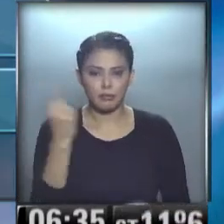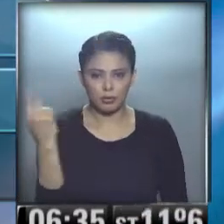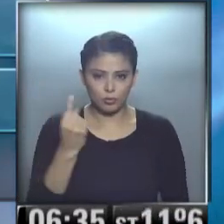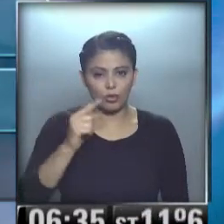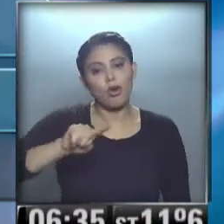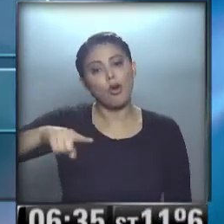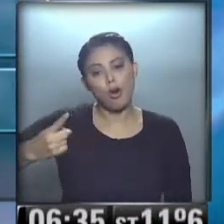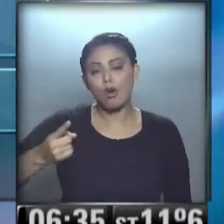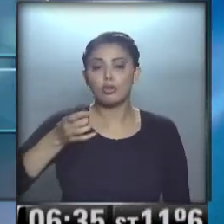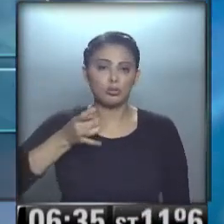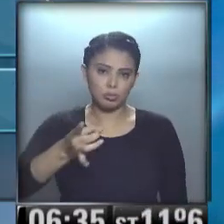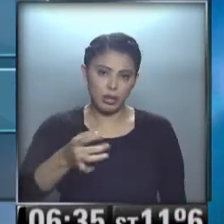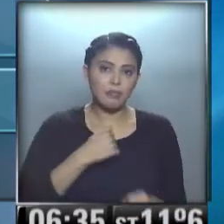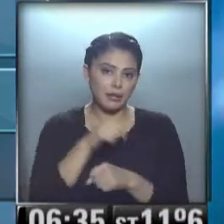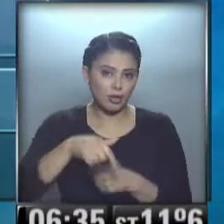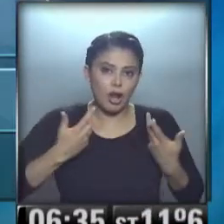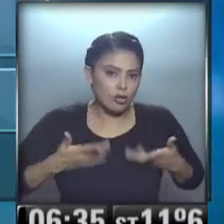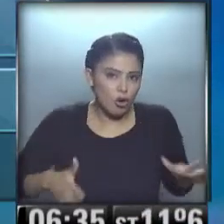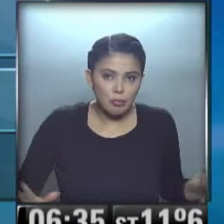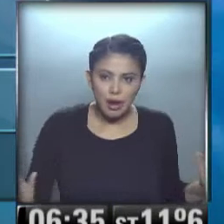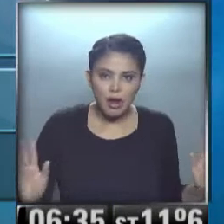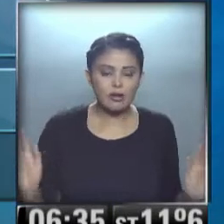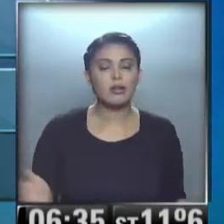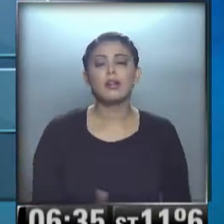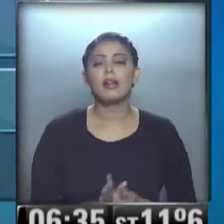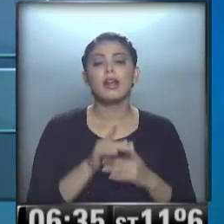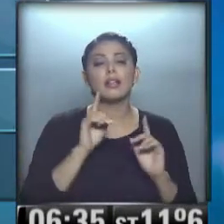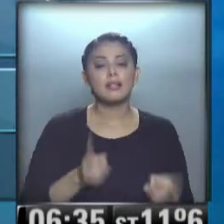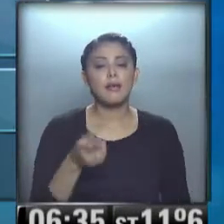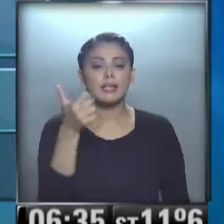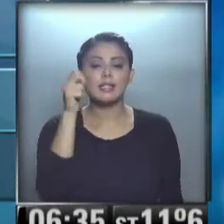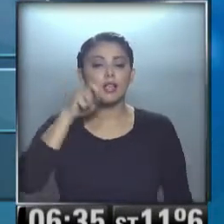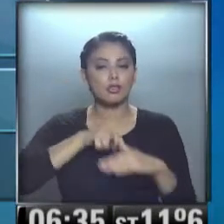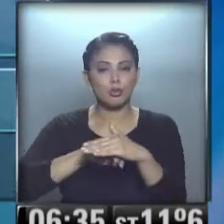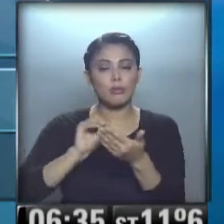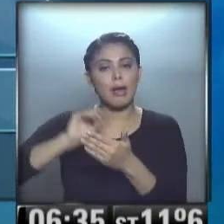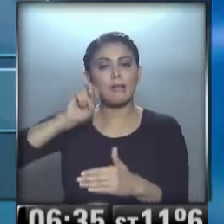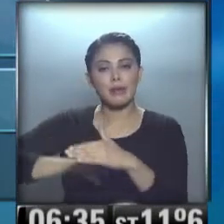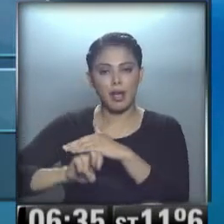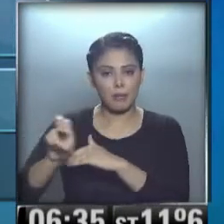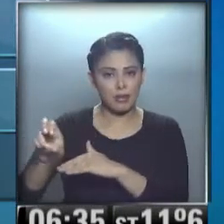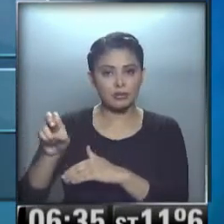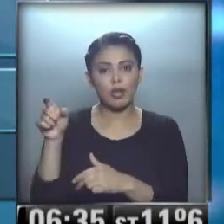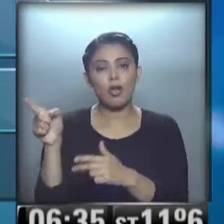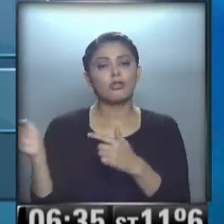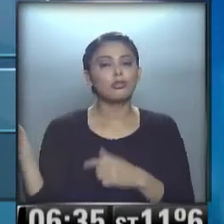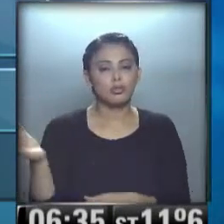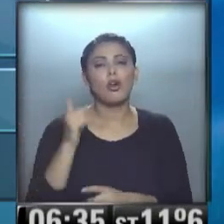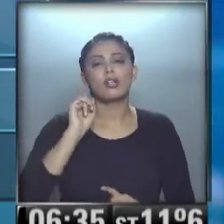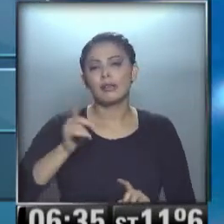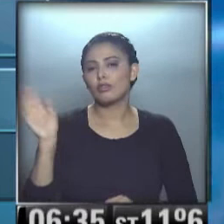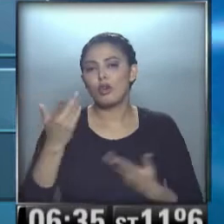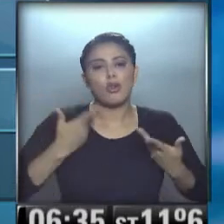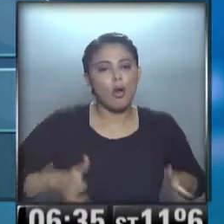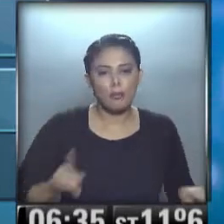el resto de los trenes, al menos por ahora, sin dificultades, mientras que las 6 líneas de subtes y premetro también están operando de acuerdo a